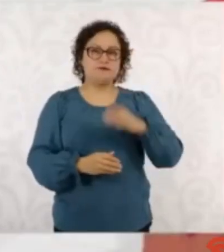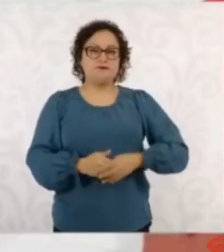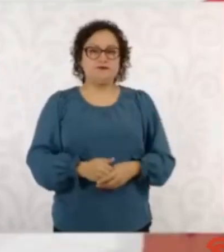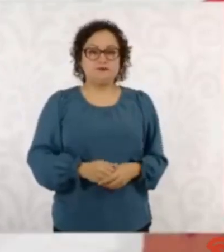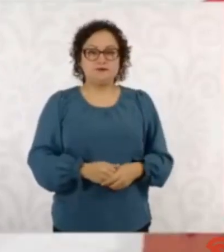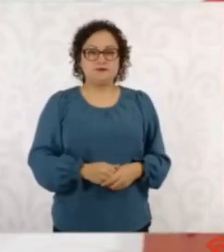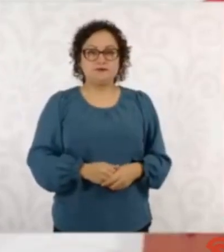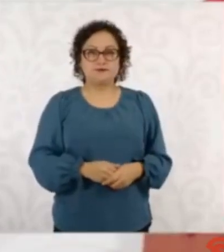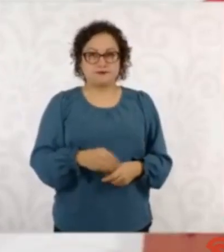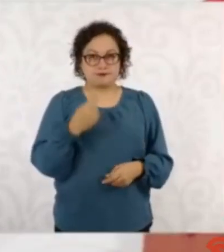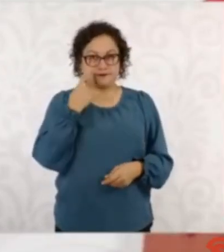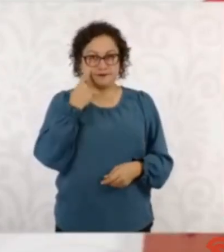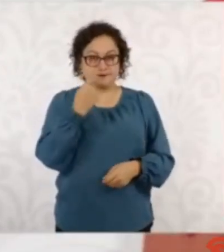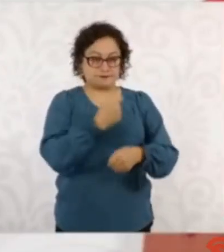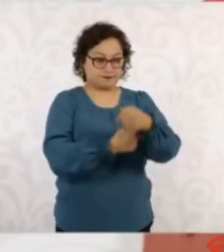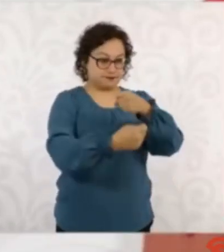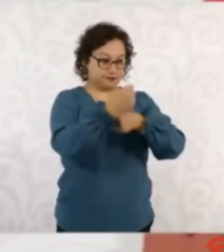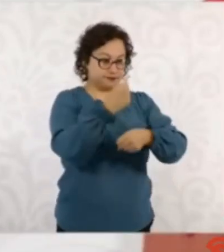el 2014,